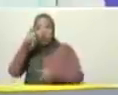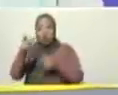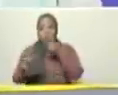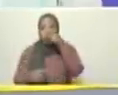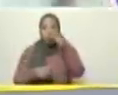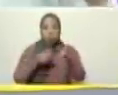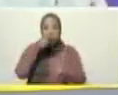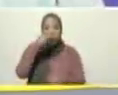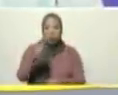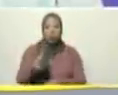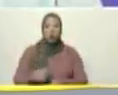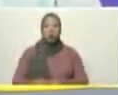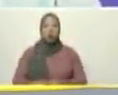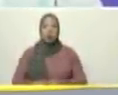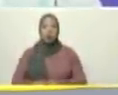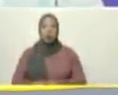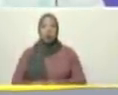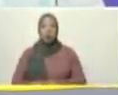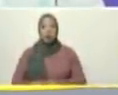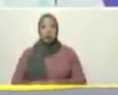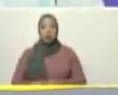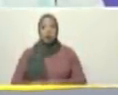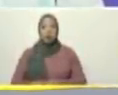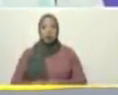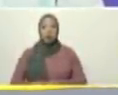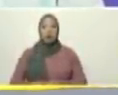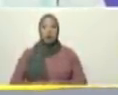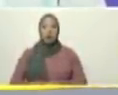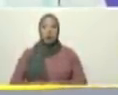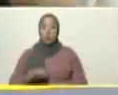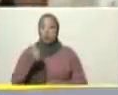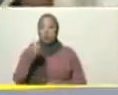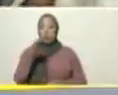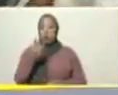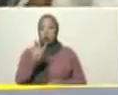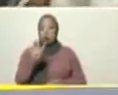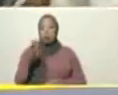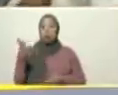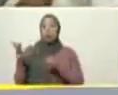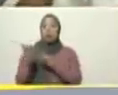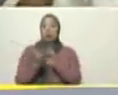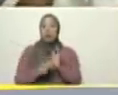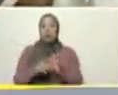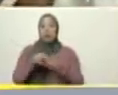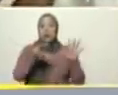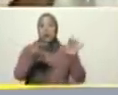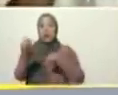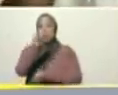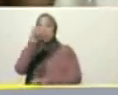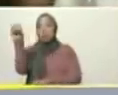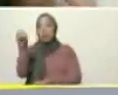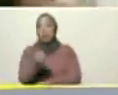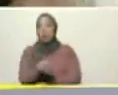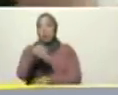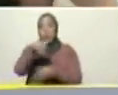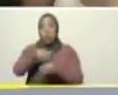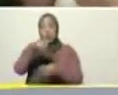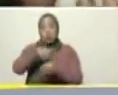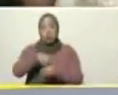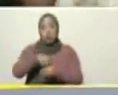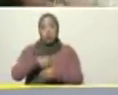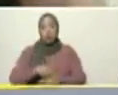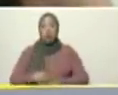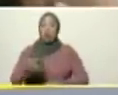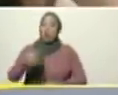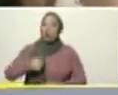gente, y luego sacaron 6, 8, 10, 14, y en la última elección sacaron casi 70% de los votos. Y yo